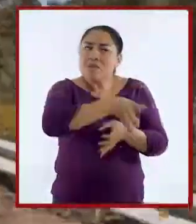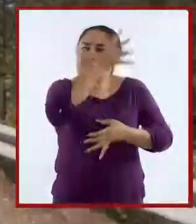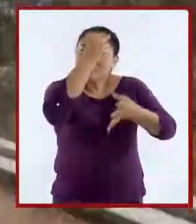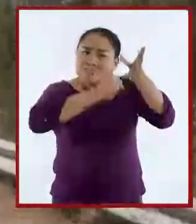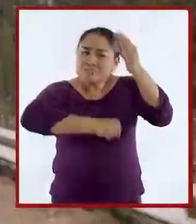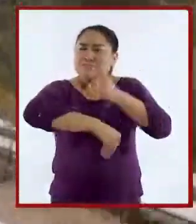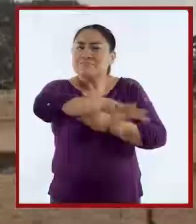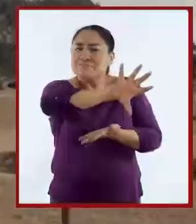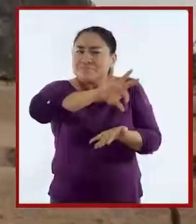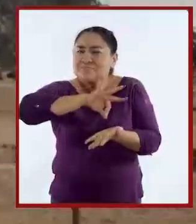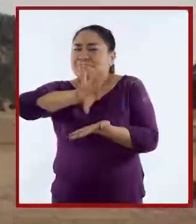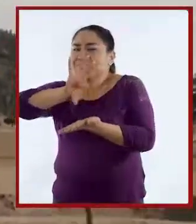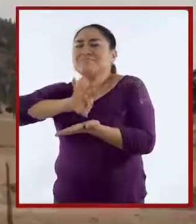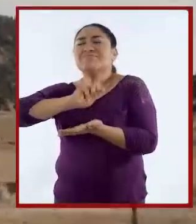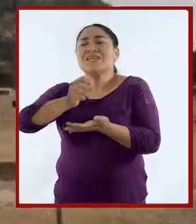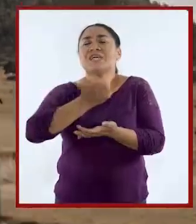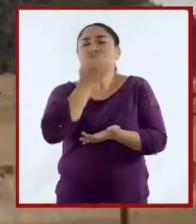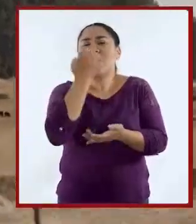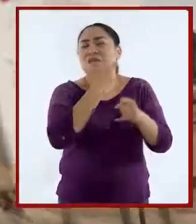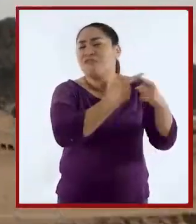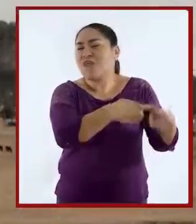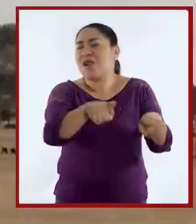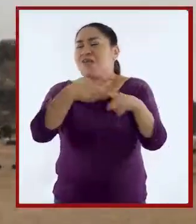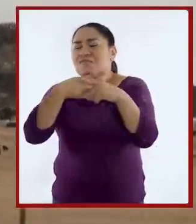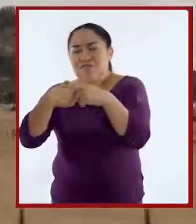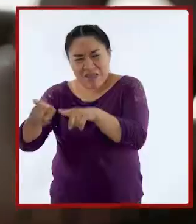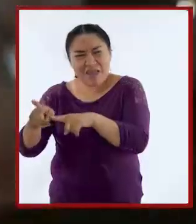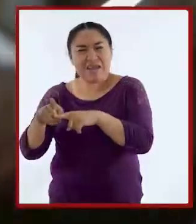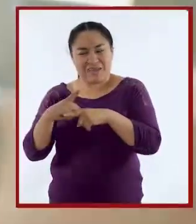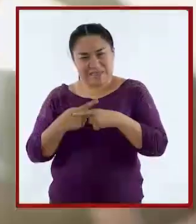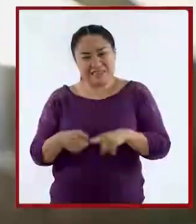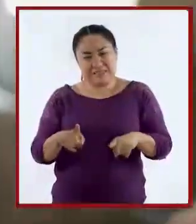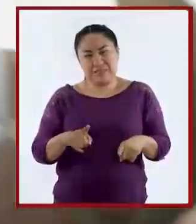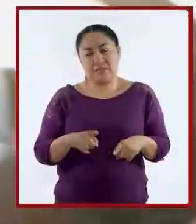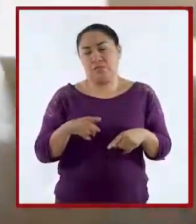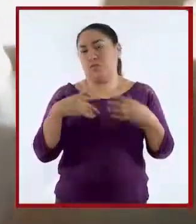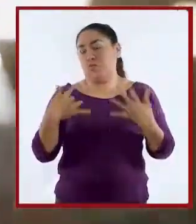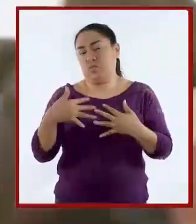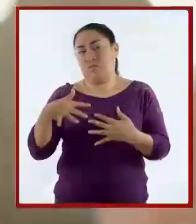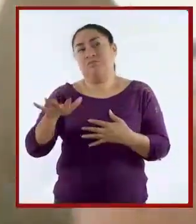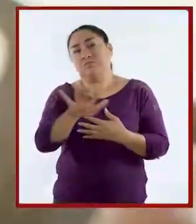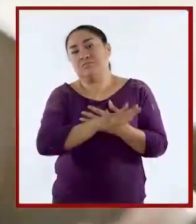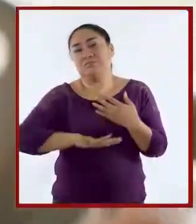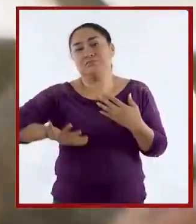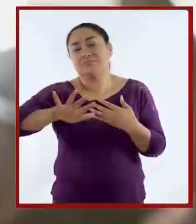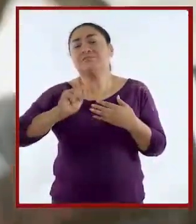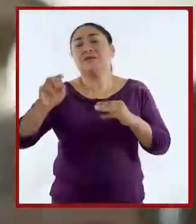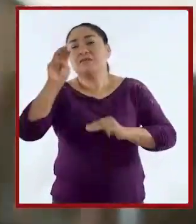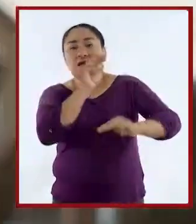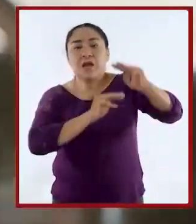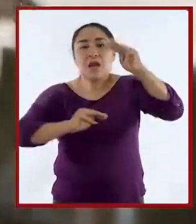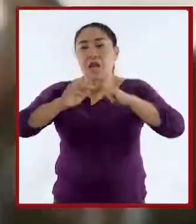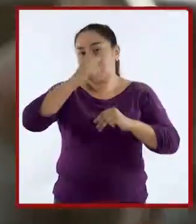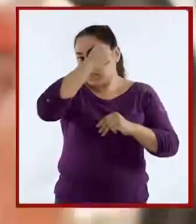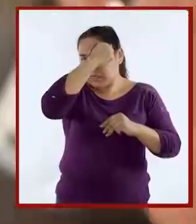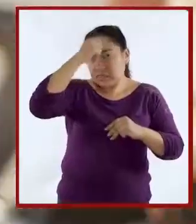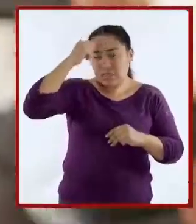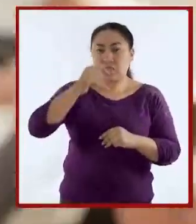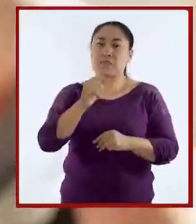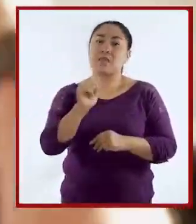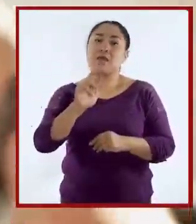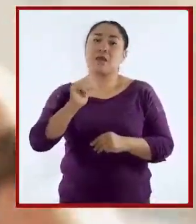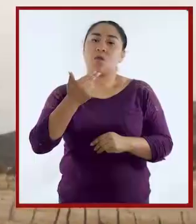recogiendo de ese aprendizaje de distintas escuelas e irlo repartiendo en esta vasta región de la hermosa Sierra Tarahumara.